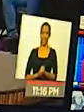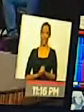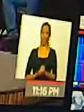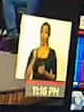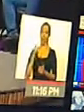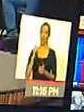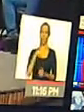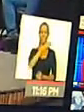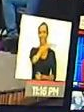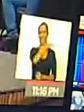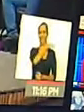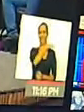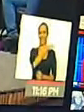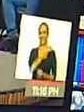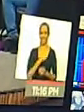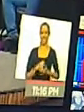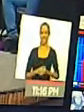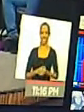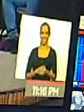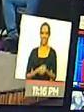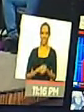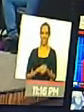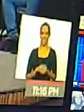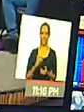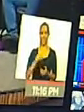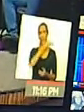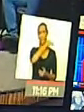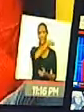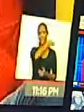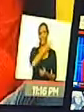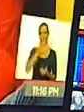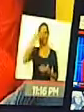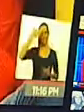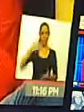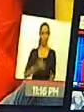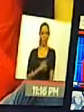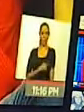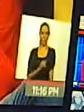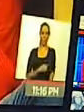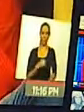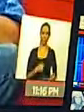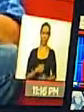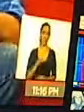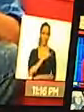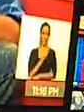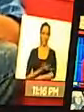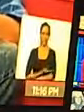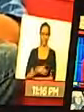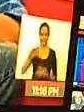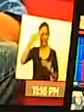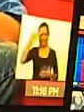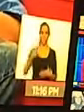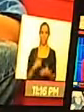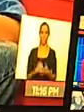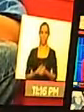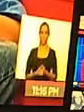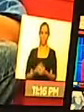ráscame. No me llega el brazo a la espalda. Saludos, hermano. Hay una canción que la gente debe conocer, se llama